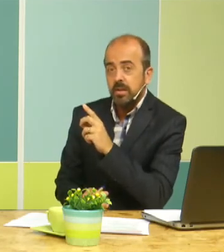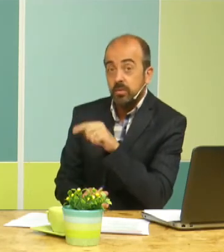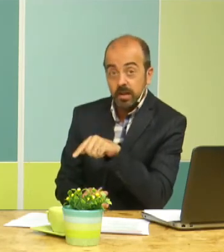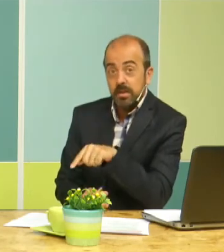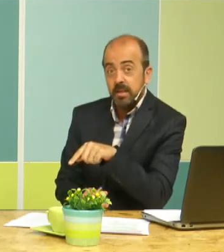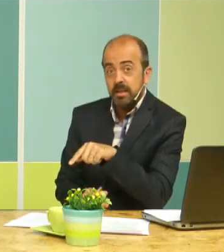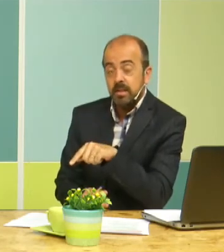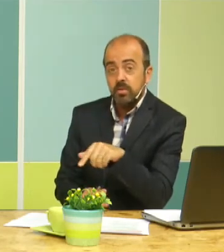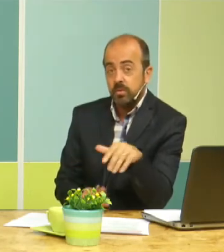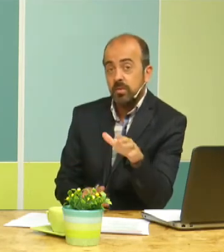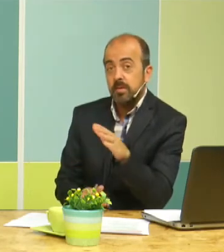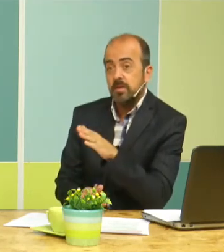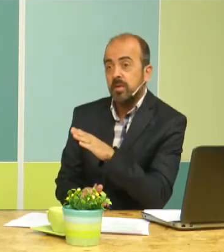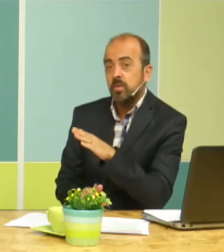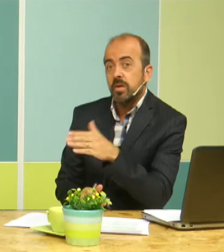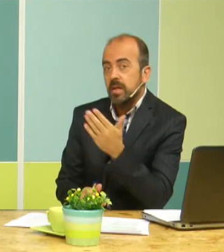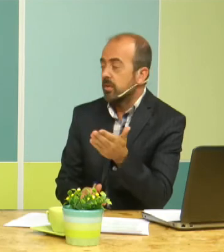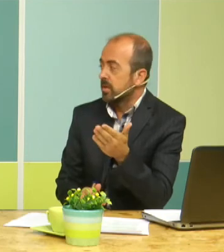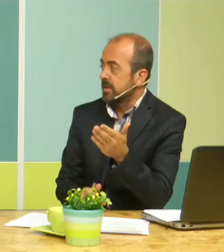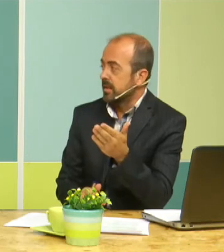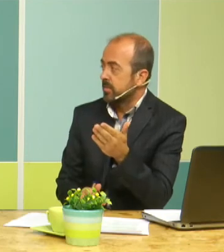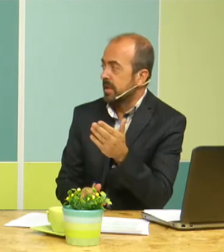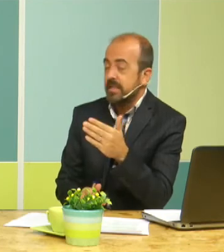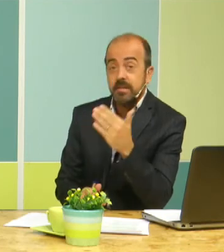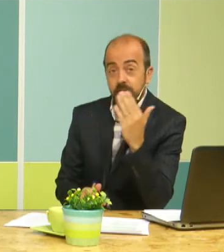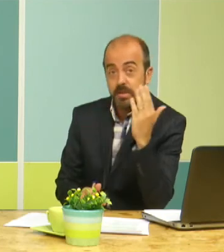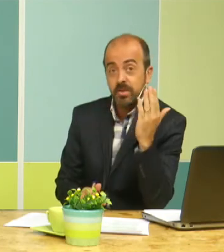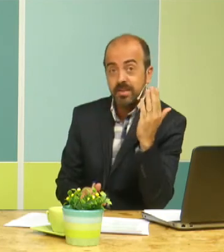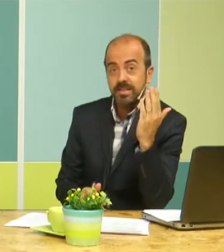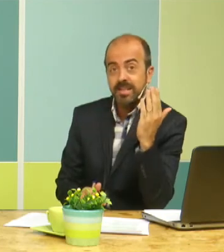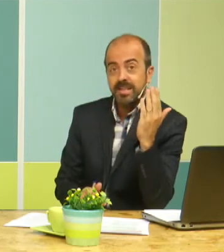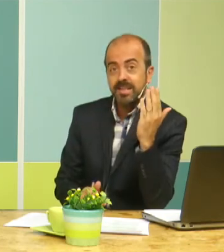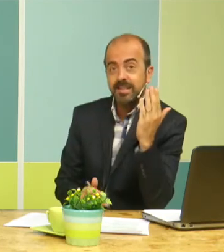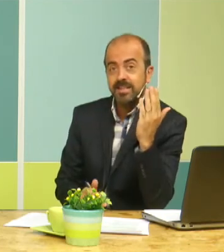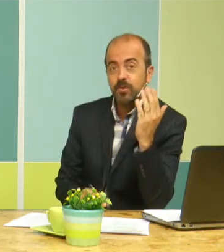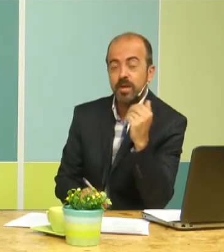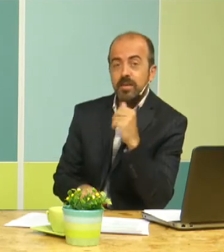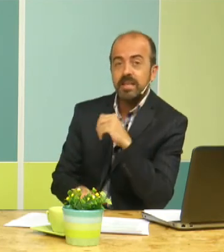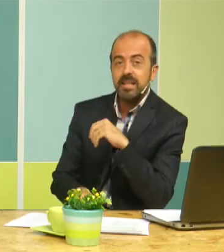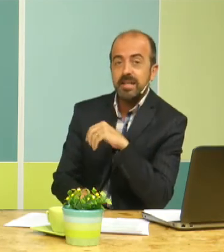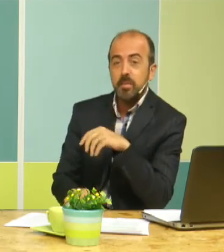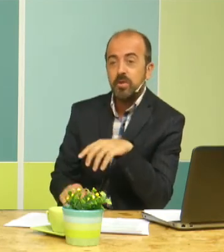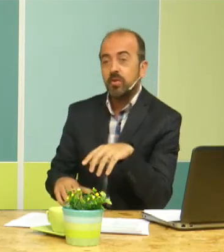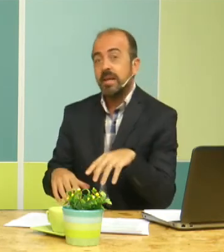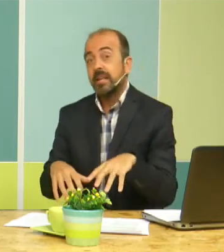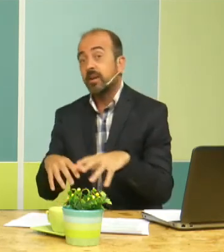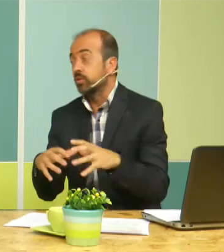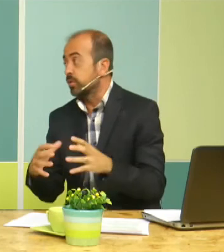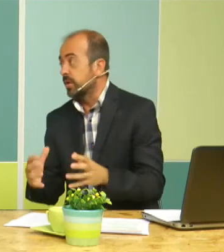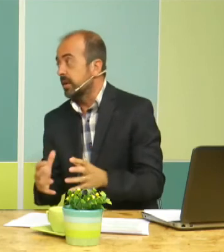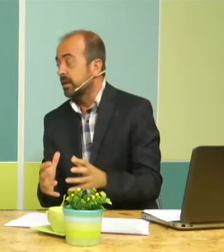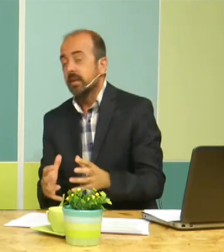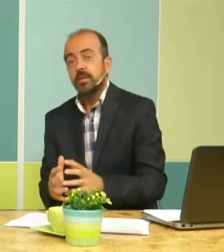todavía con todo lo que avanzó la vacuna, no quieren colocársela? Por aquellas informaciones que circulaban en aquel momento, hay que